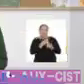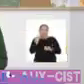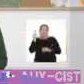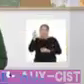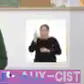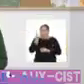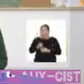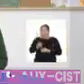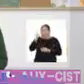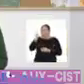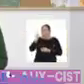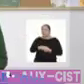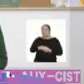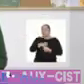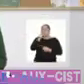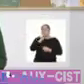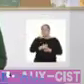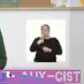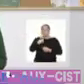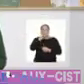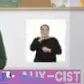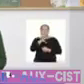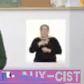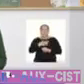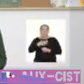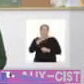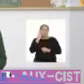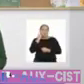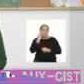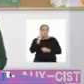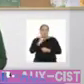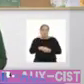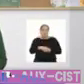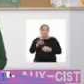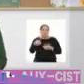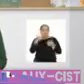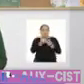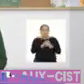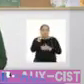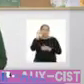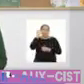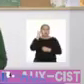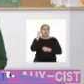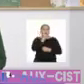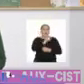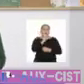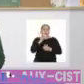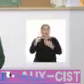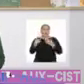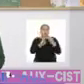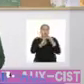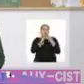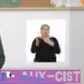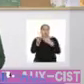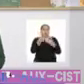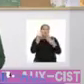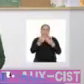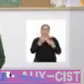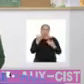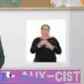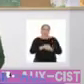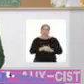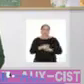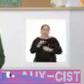profesora? Así es. Se los digo yo por experiencia. Llegar a ser maestra no es un camino sencillo.